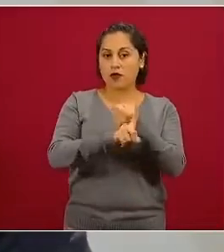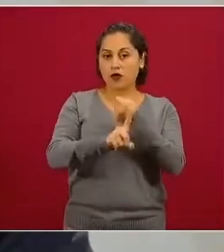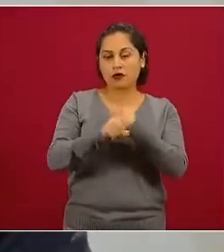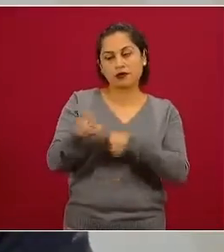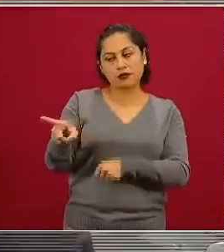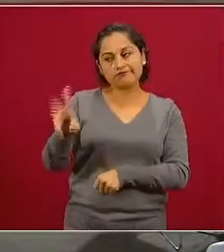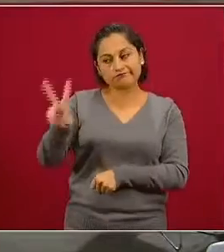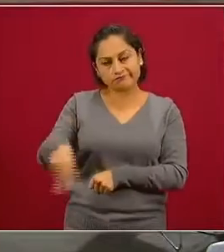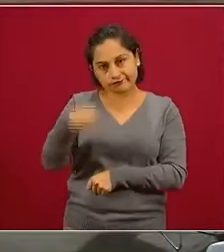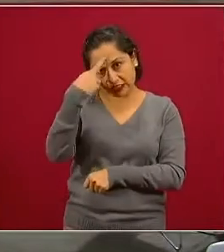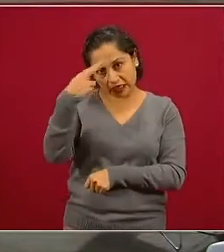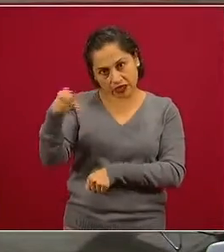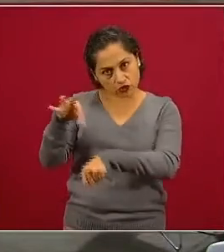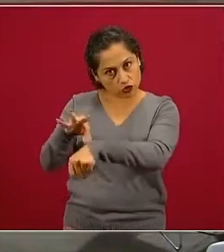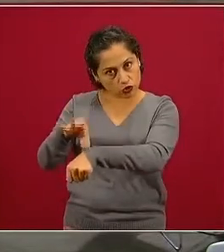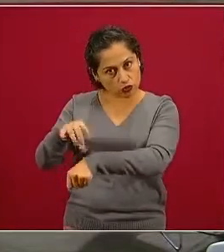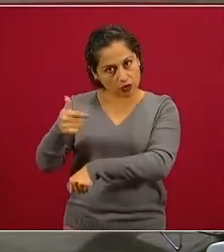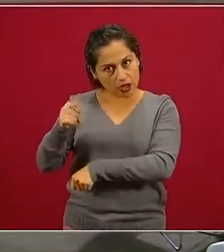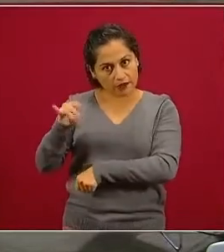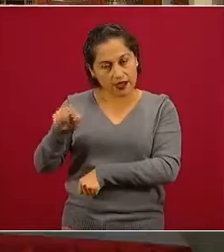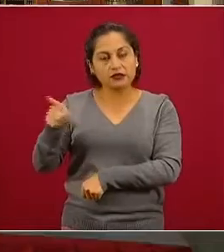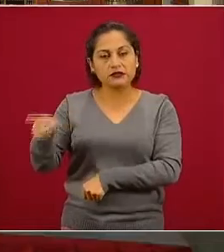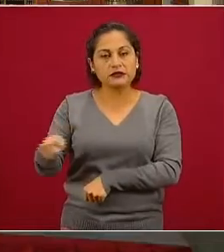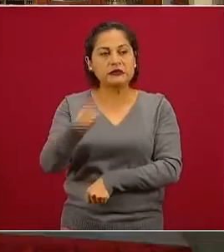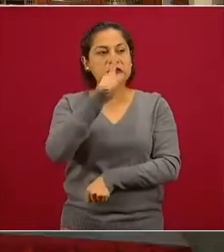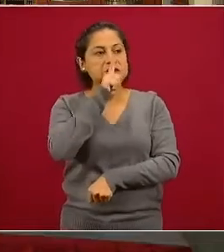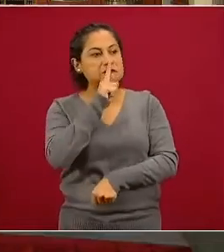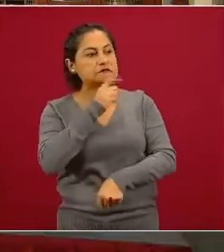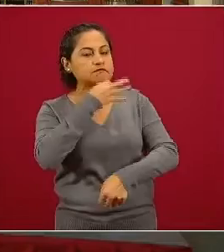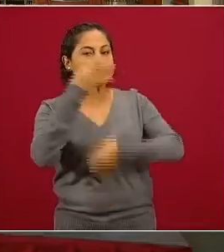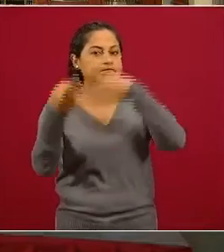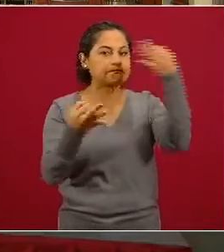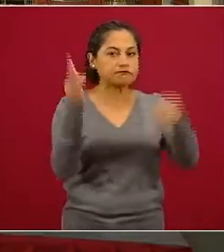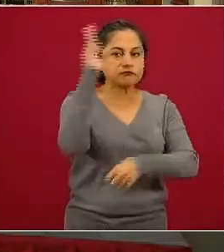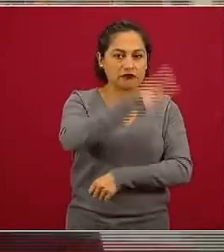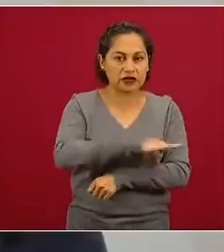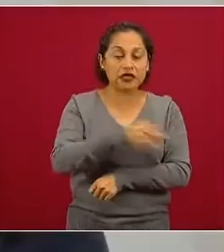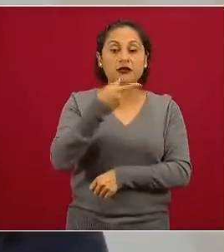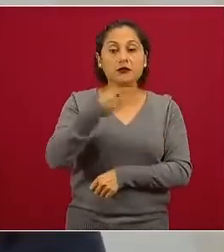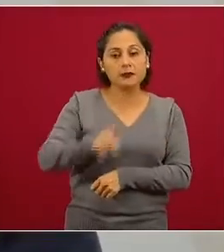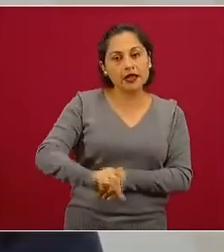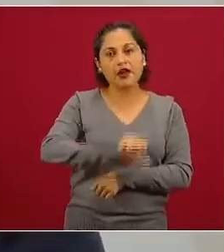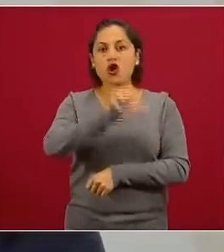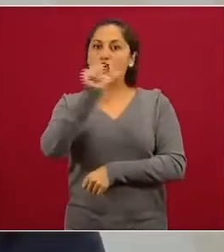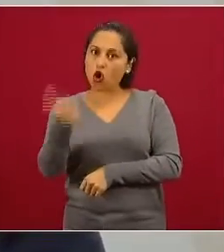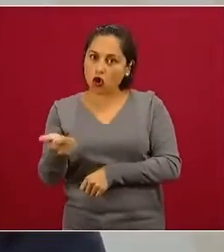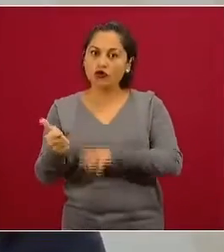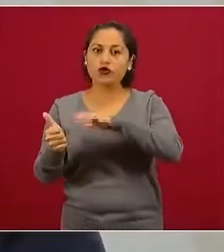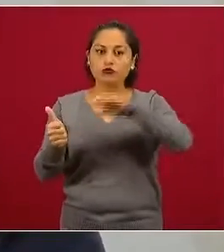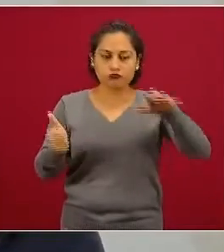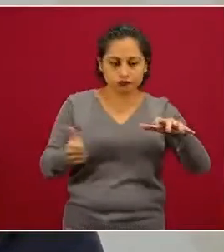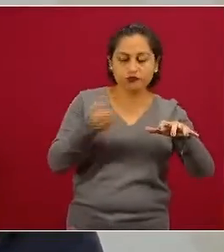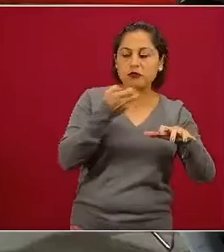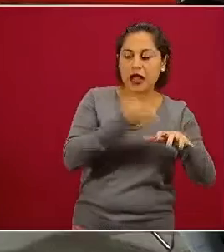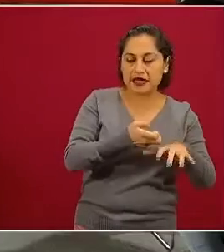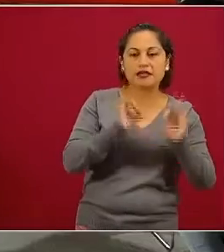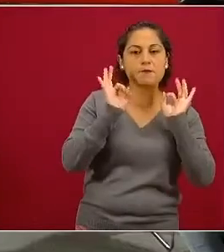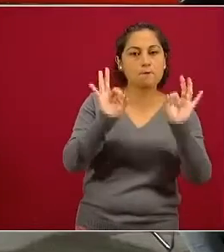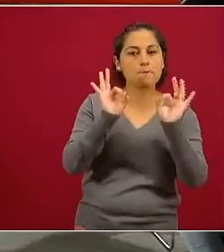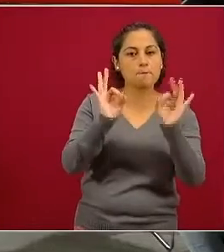cuales entramos en contacto dieron a esta iniciativa. México es el país, creo, en el mundo donde tuvimos una